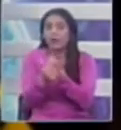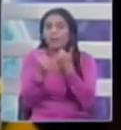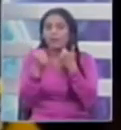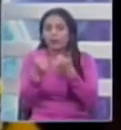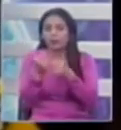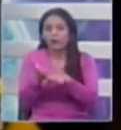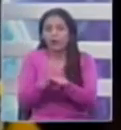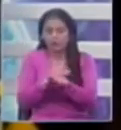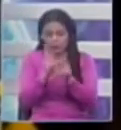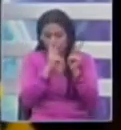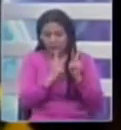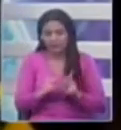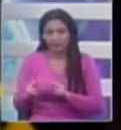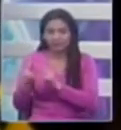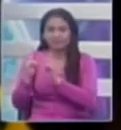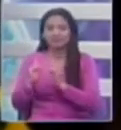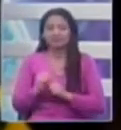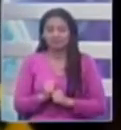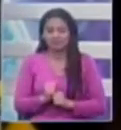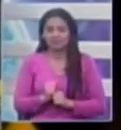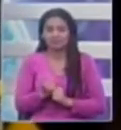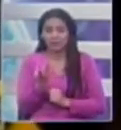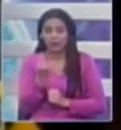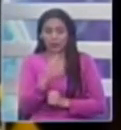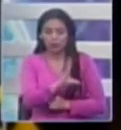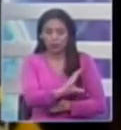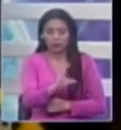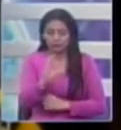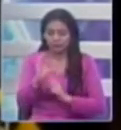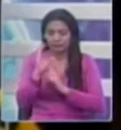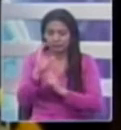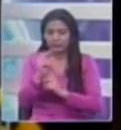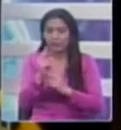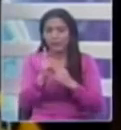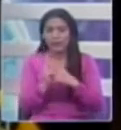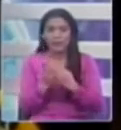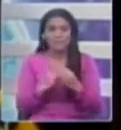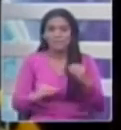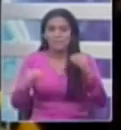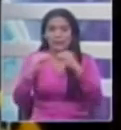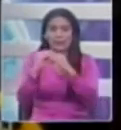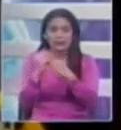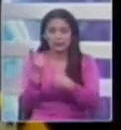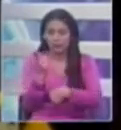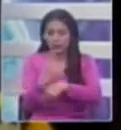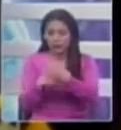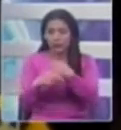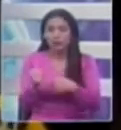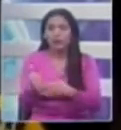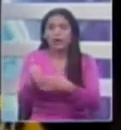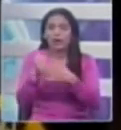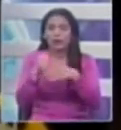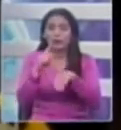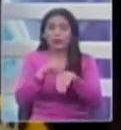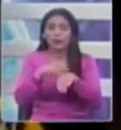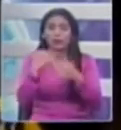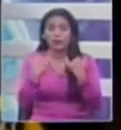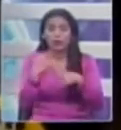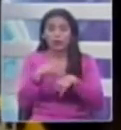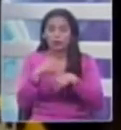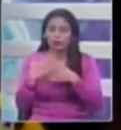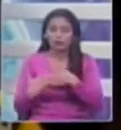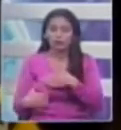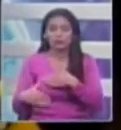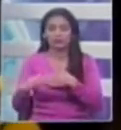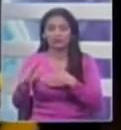ir recuperando esa inversión. Desde ese punto de vista es fantástico, porque antes lo que teníamos era periodos cortos de tiempo basados